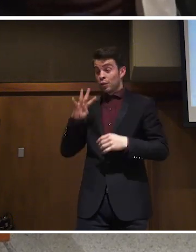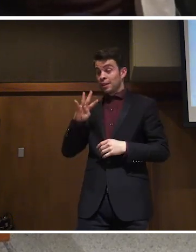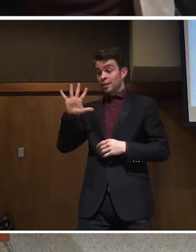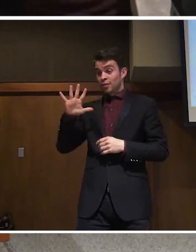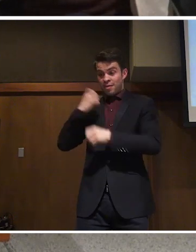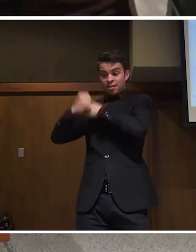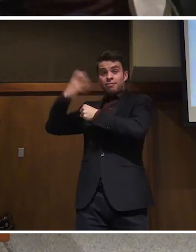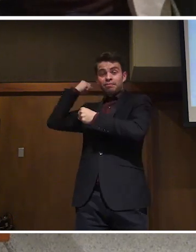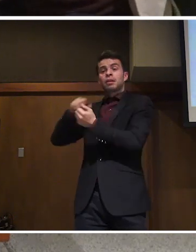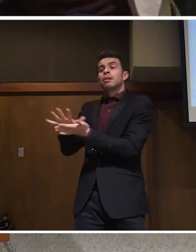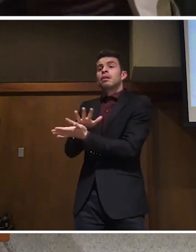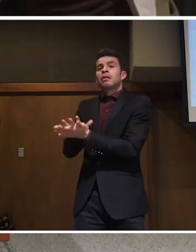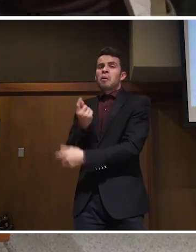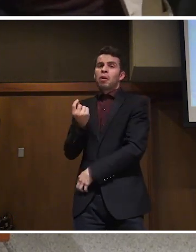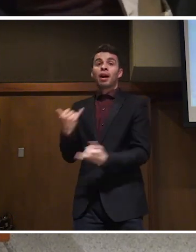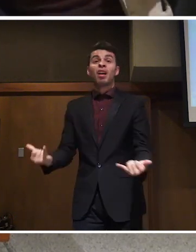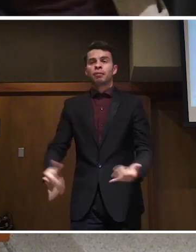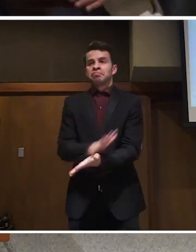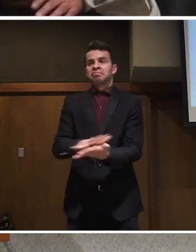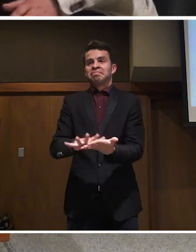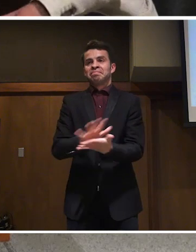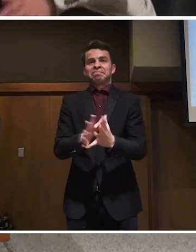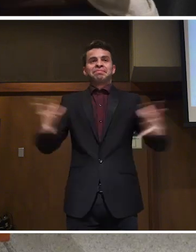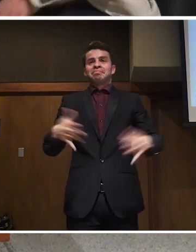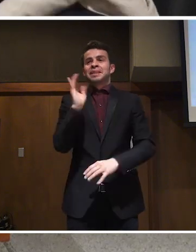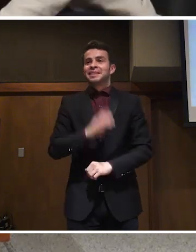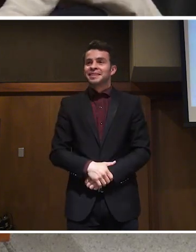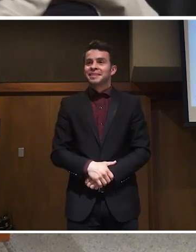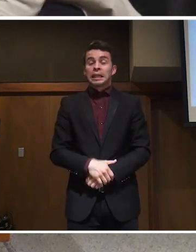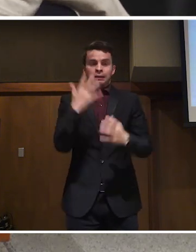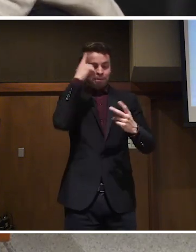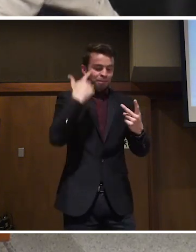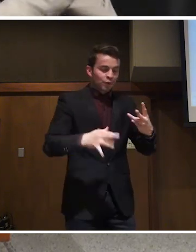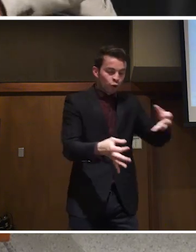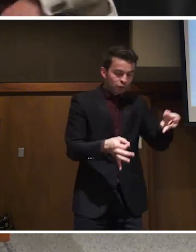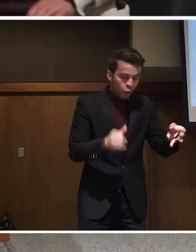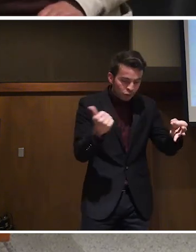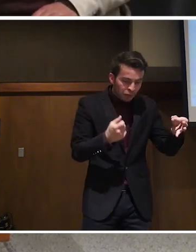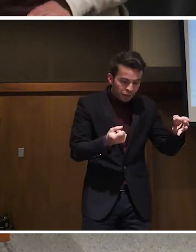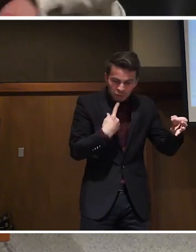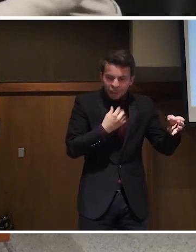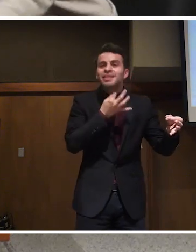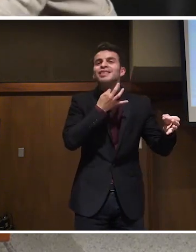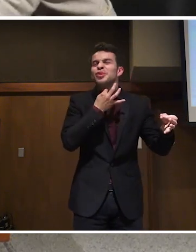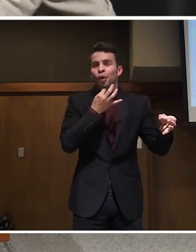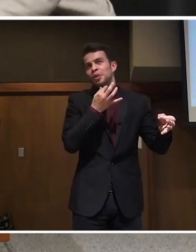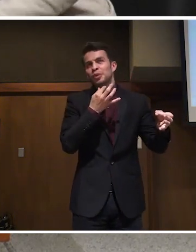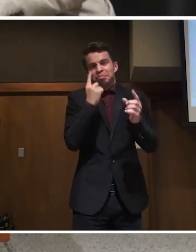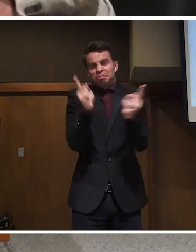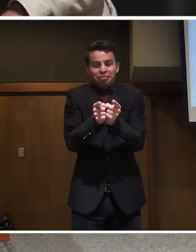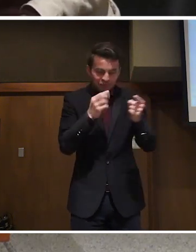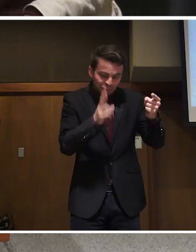45 años. O sea, eso es increíble. Bueno, otra pregunta, una pregunta curiosa aquí y